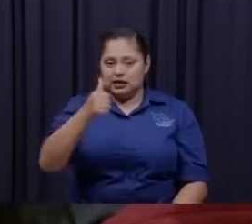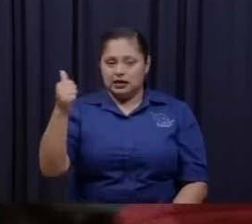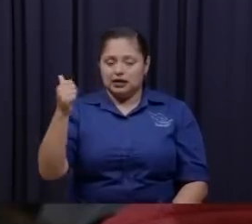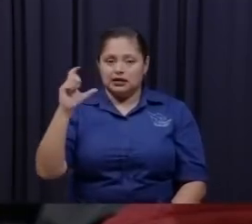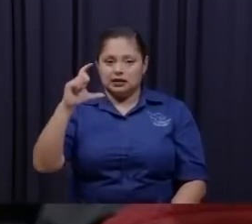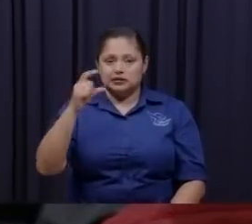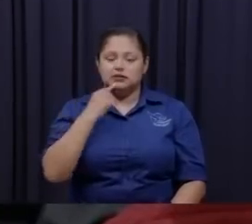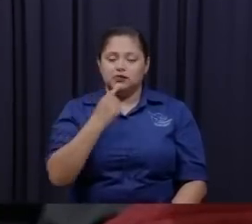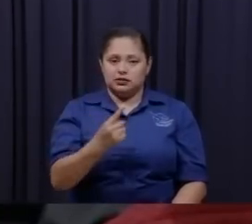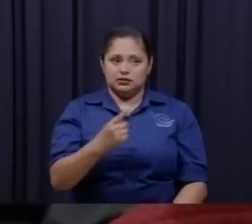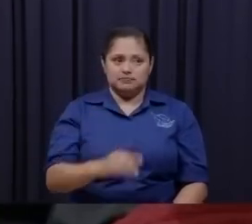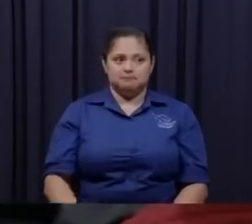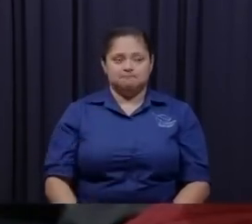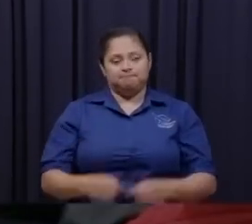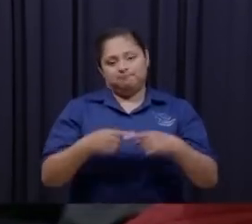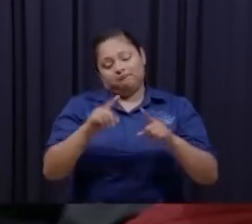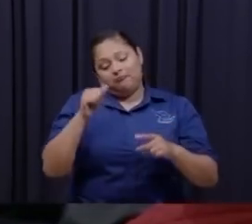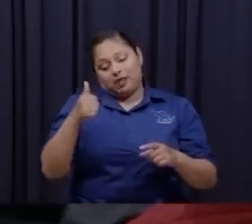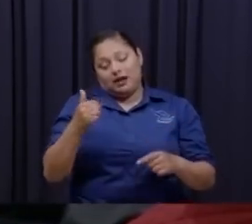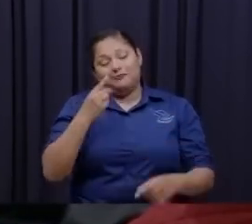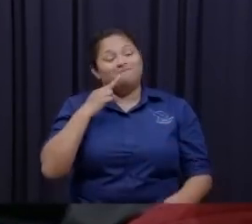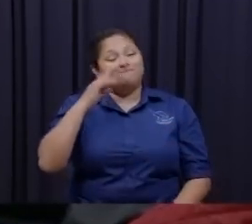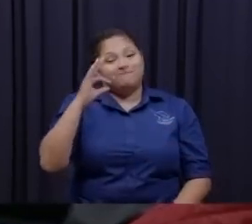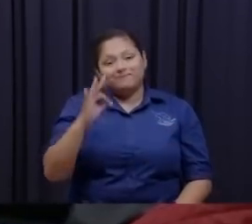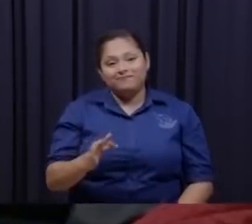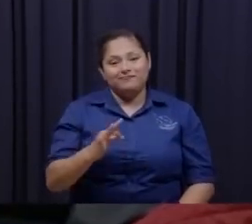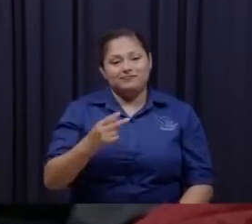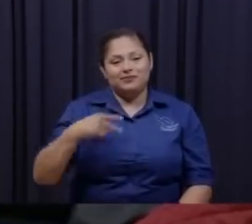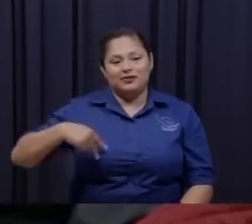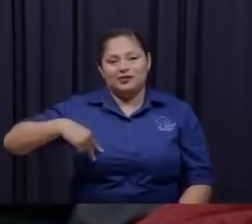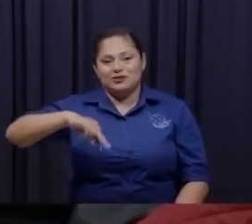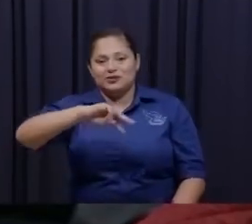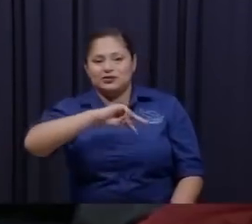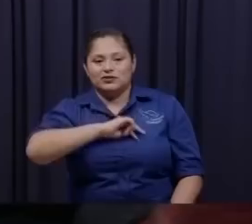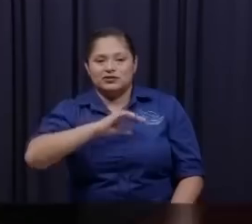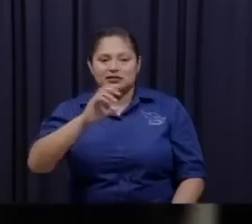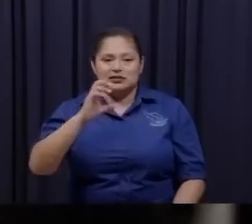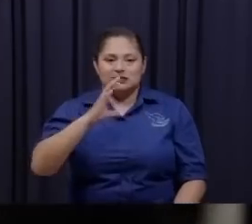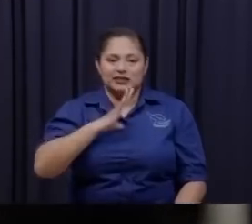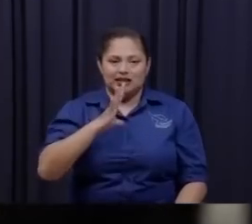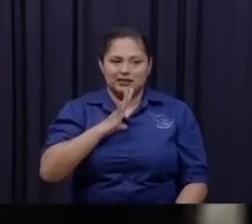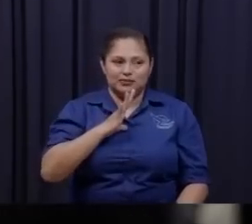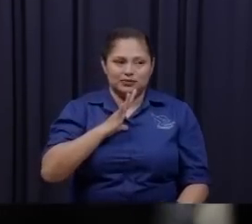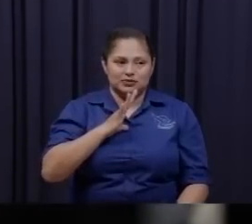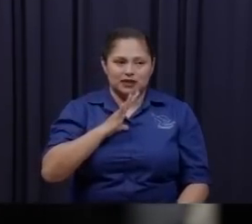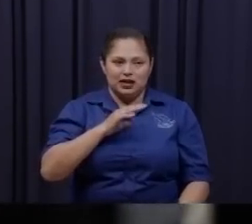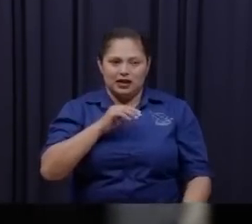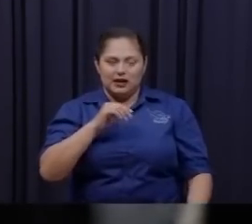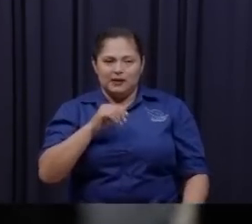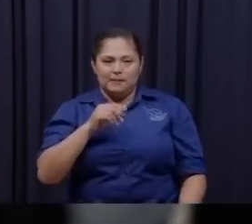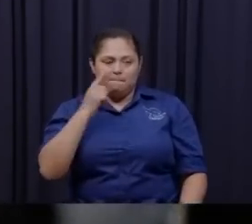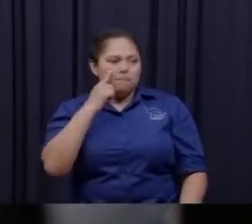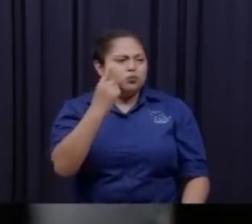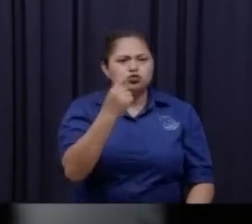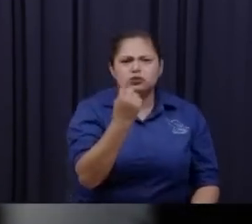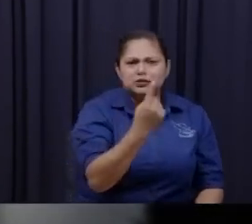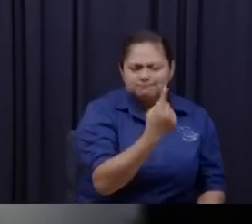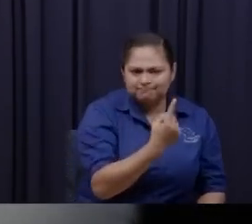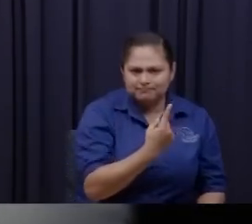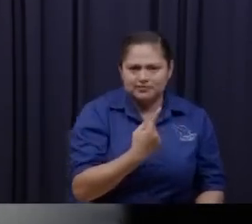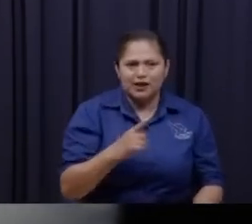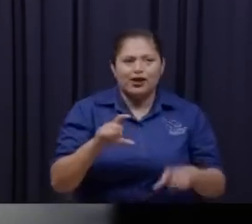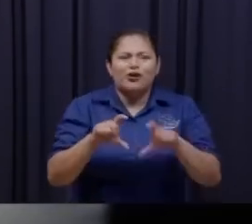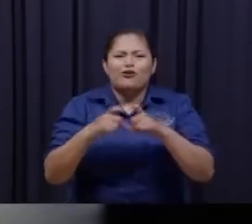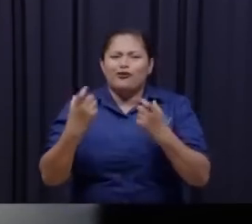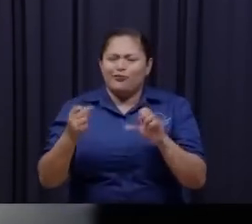Pero bueno, la verdad es que a nosotros deberíamos de averiguar